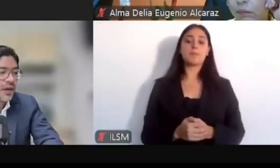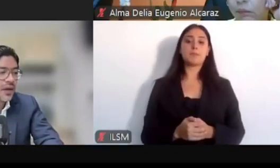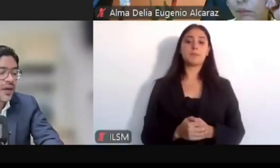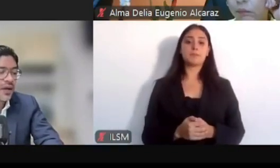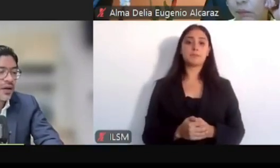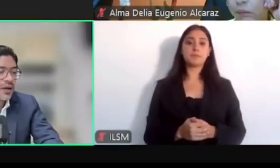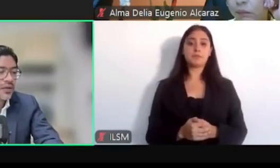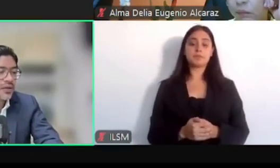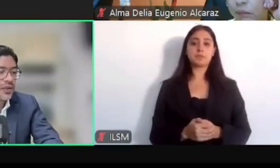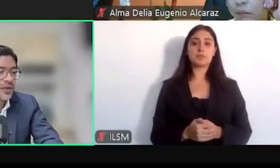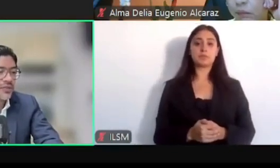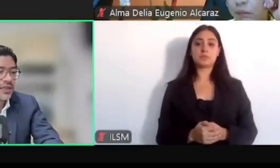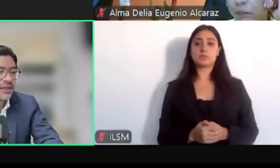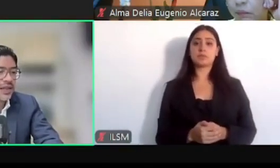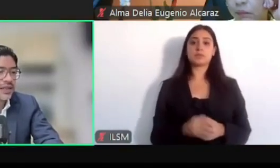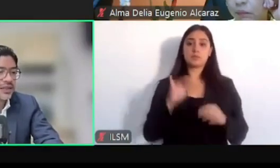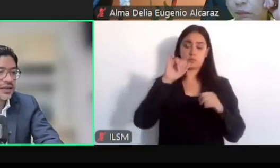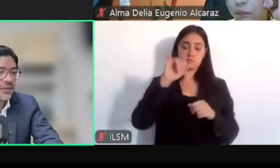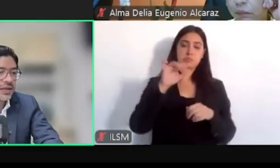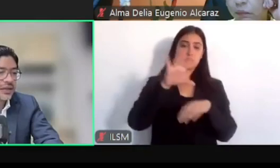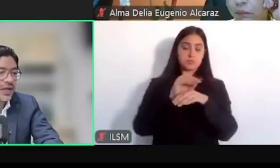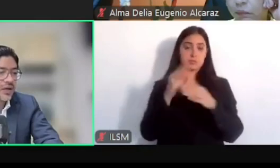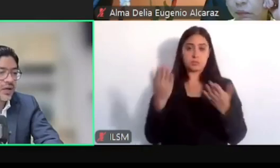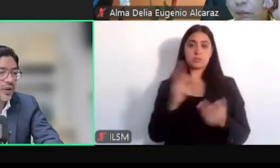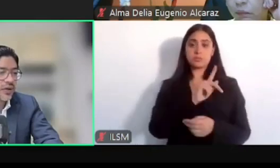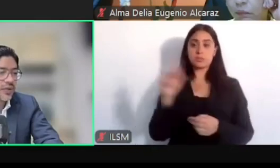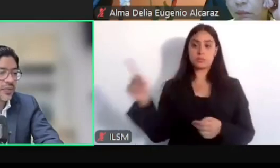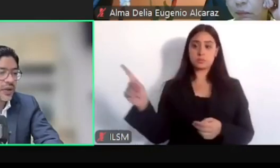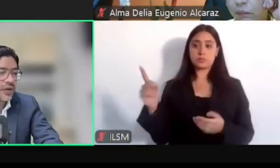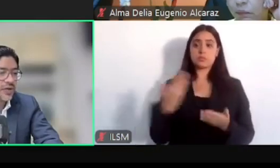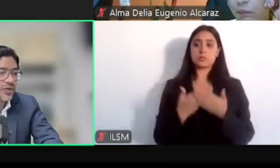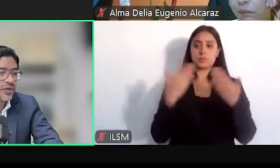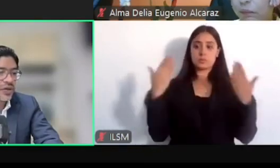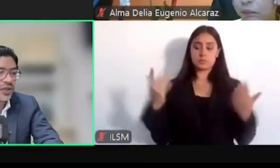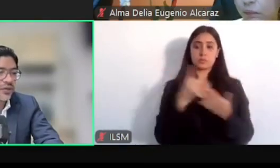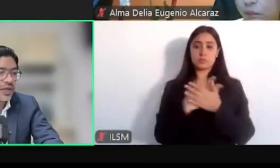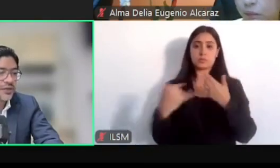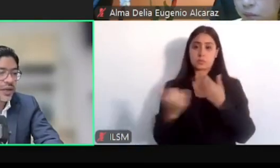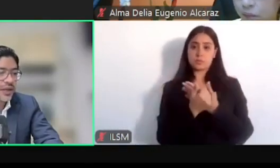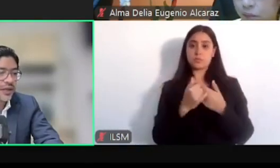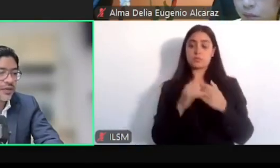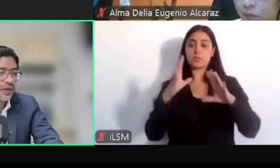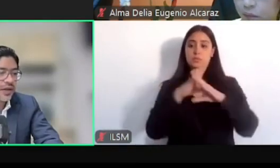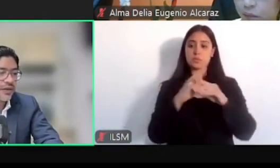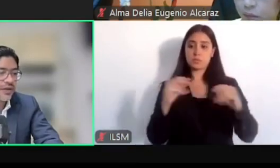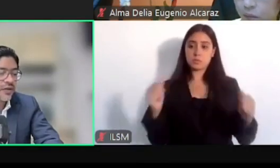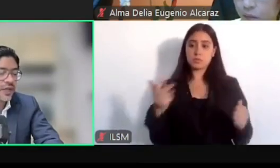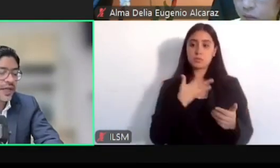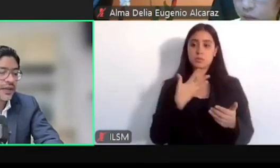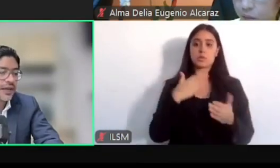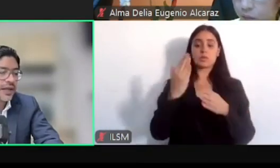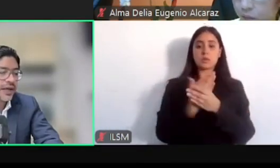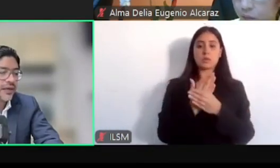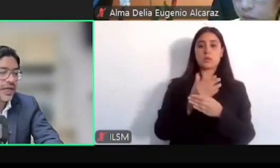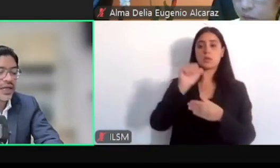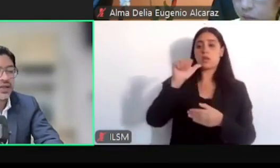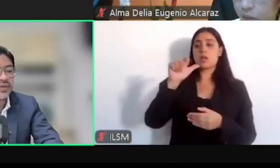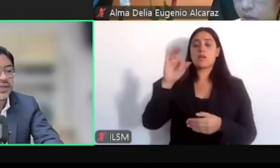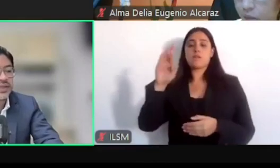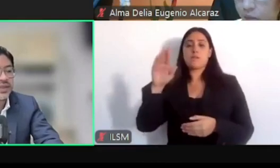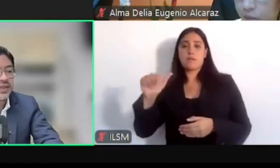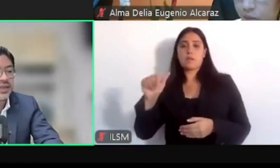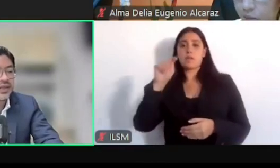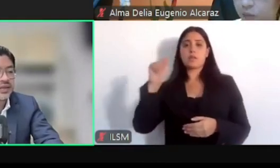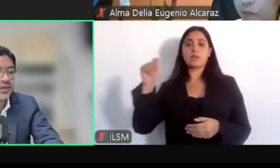con suot trón magistradas magistrado doy cuenta con el proyecto de resolución relativo al expediente con clave alfanumérica te dial he